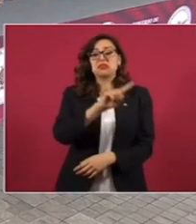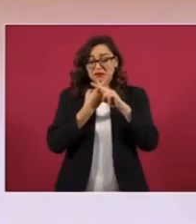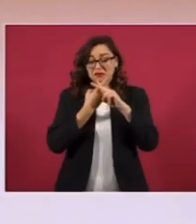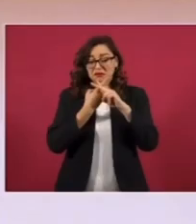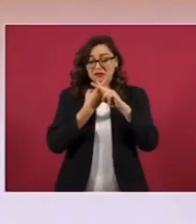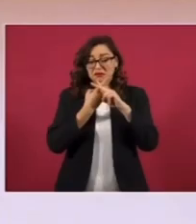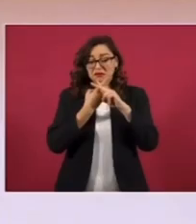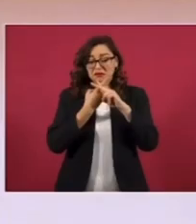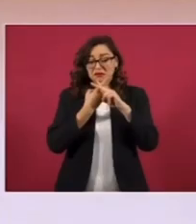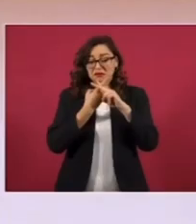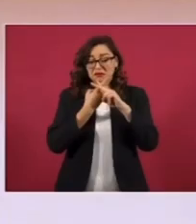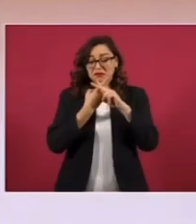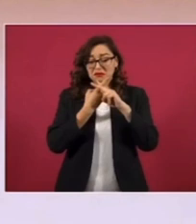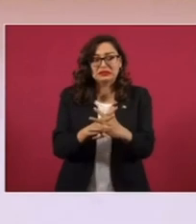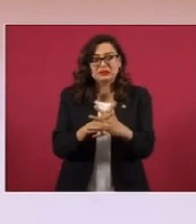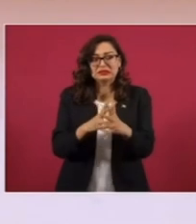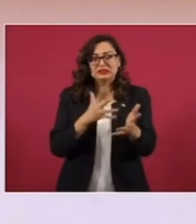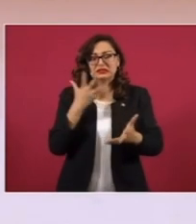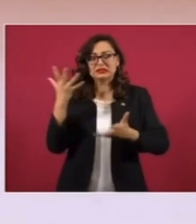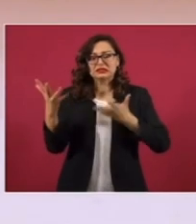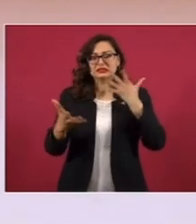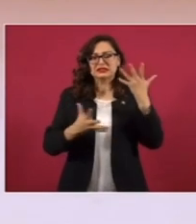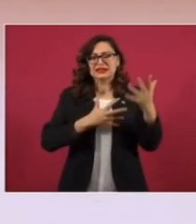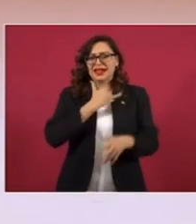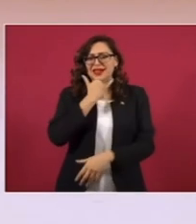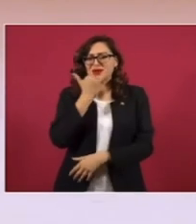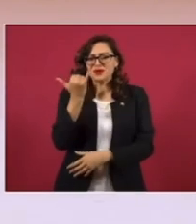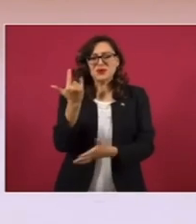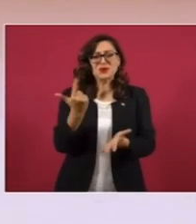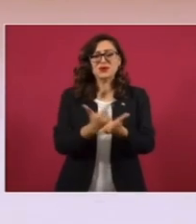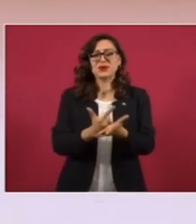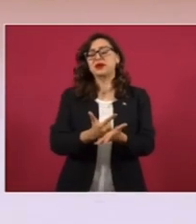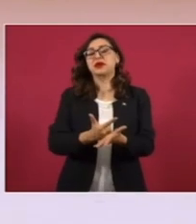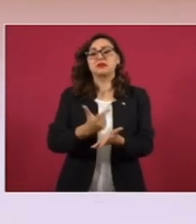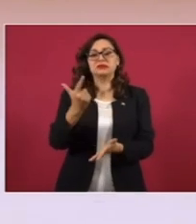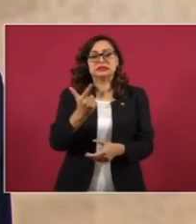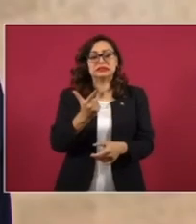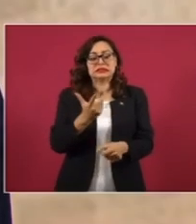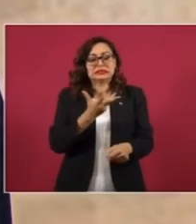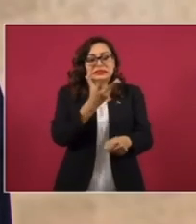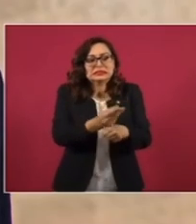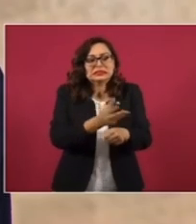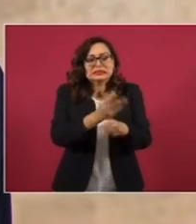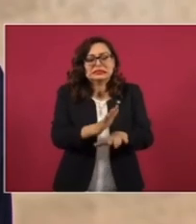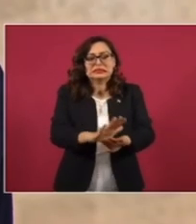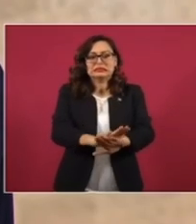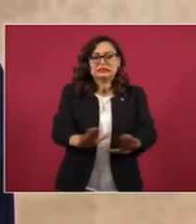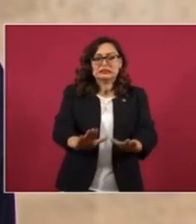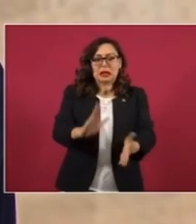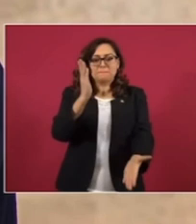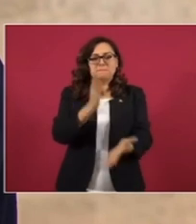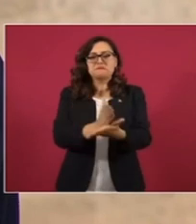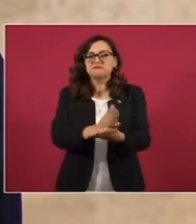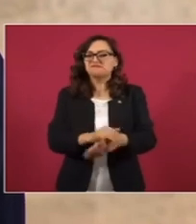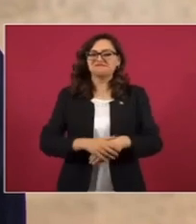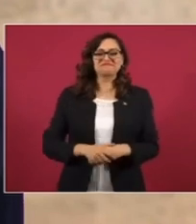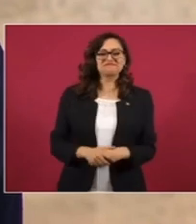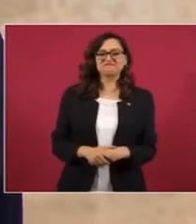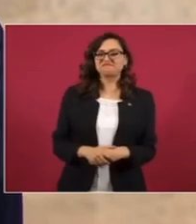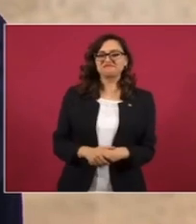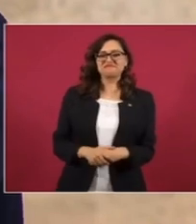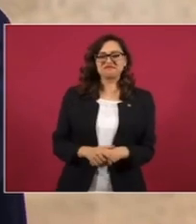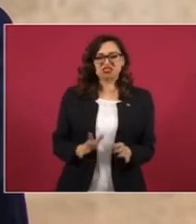en lugar de enmendar lo optan por profundizar lo sin que les